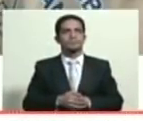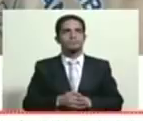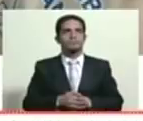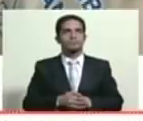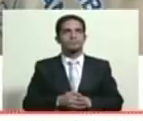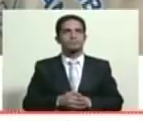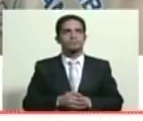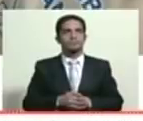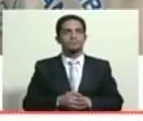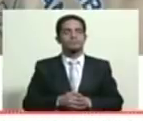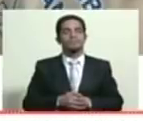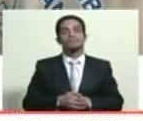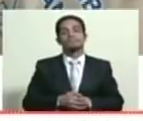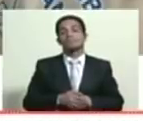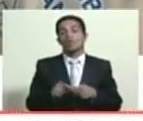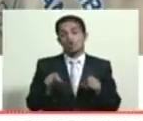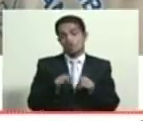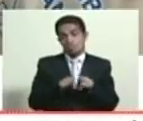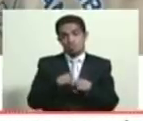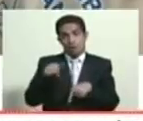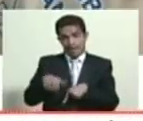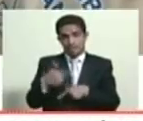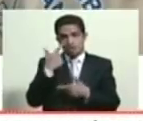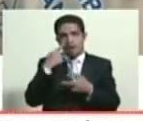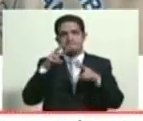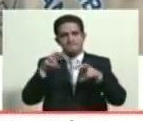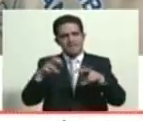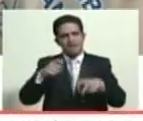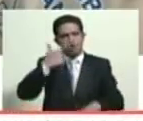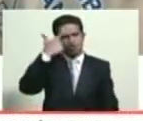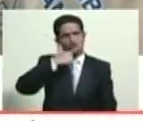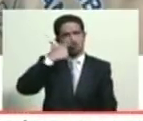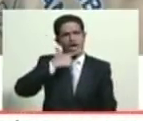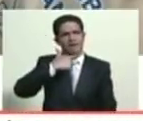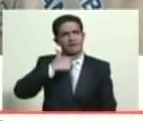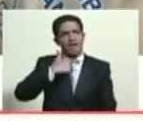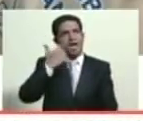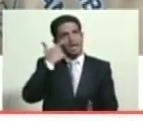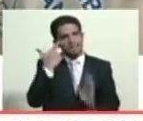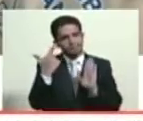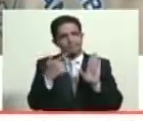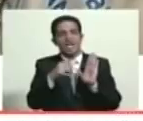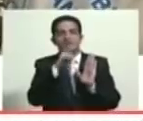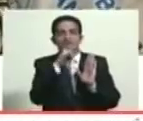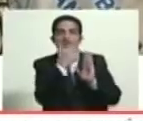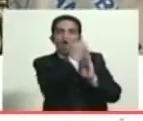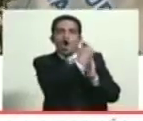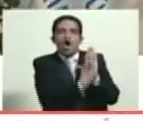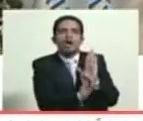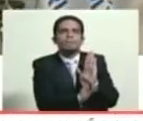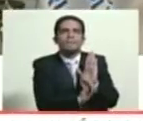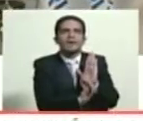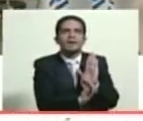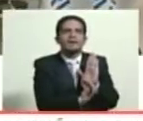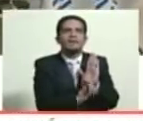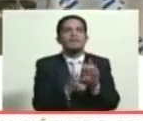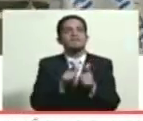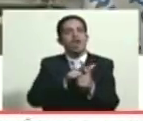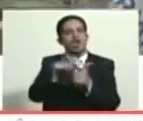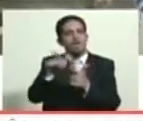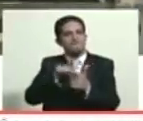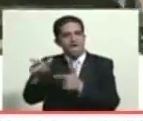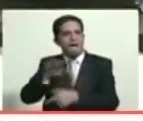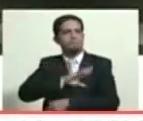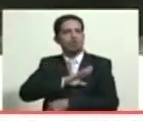Como esto es una investigación seria, aquí está el reporte de los viajes